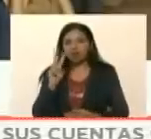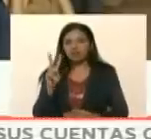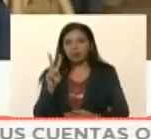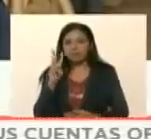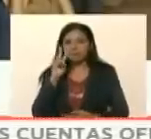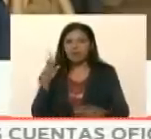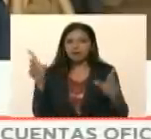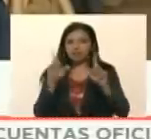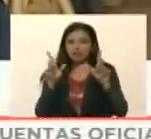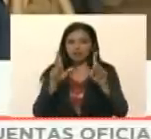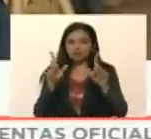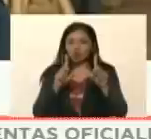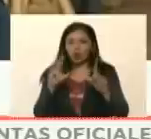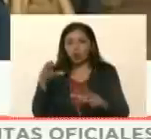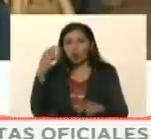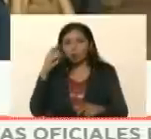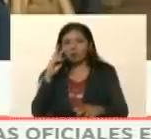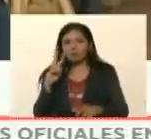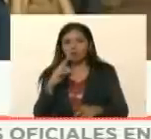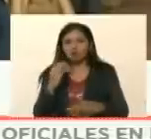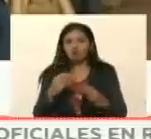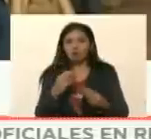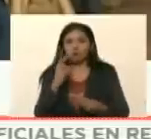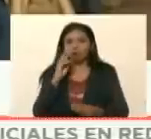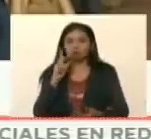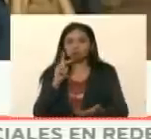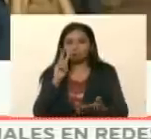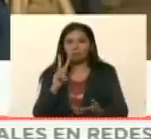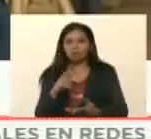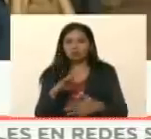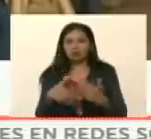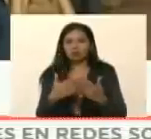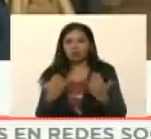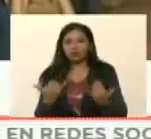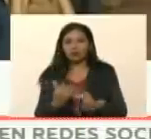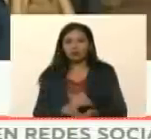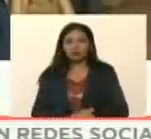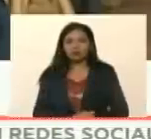que hicieron en Colombia. La estoy viendo.